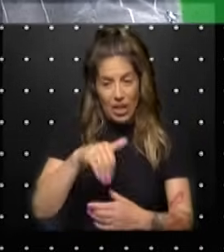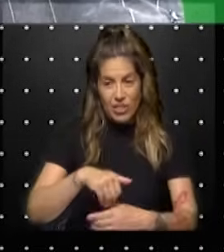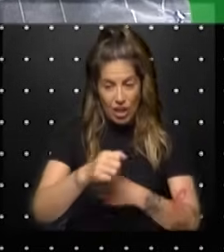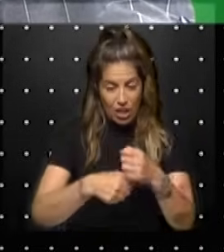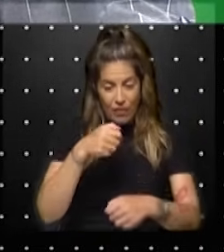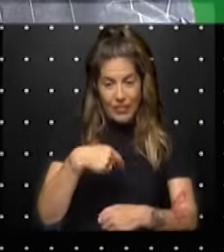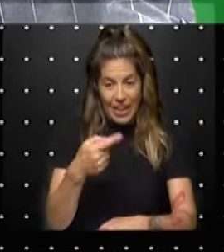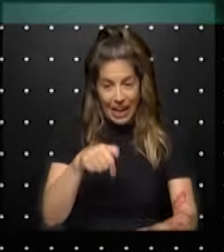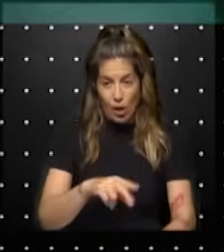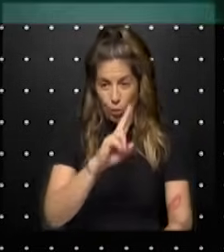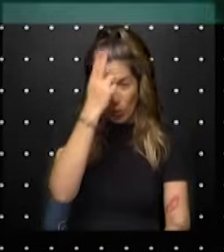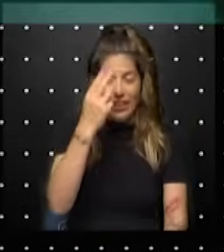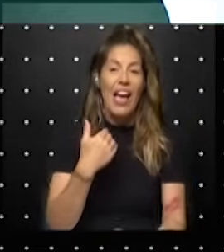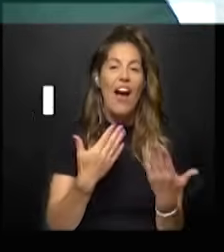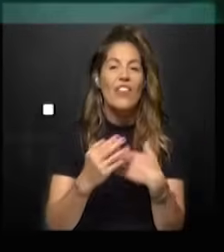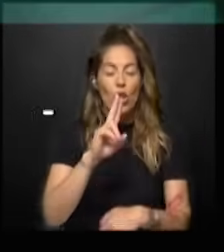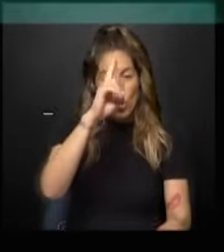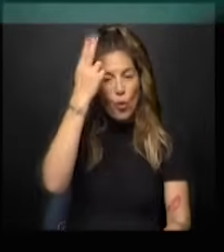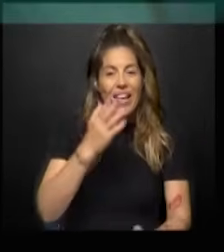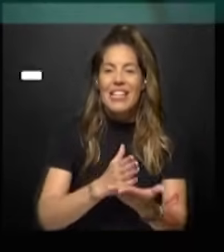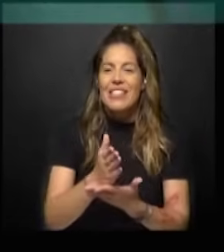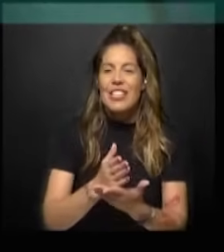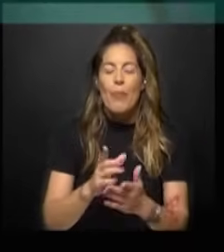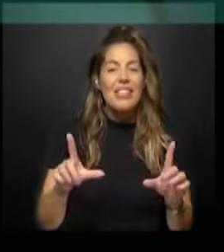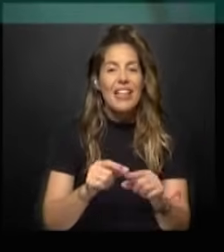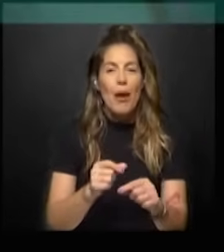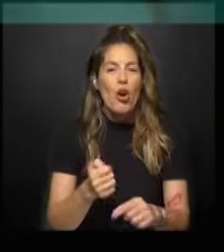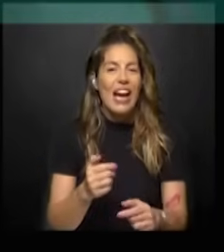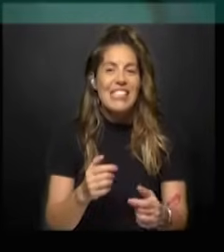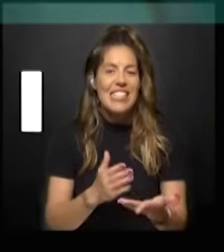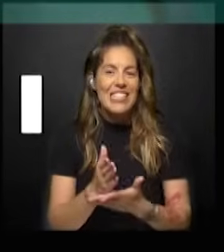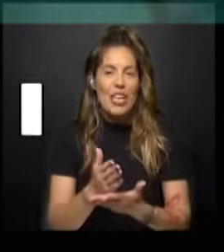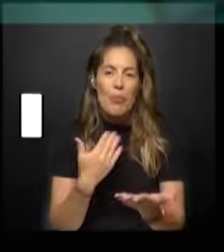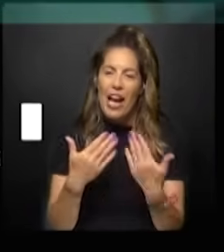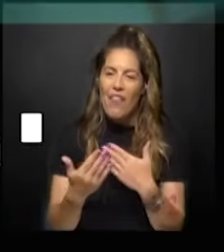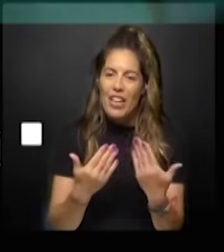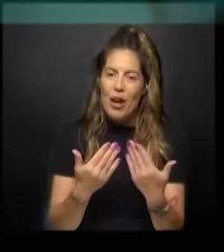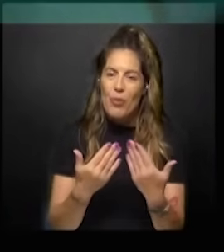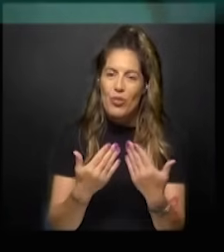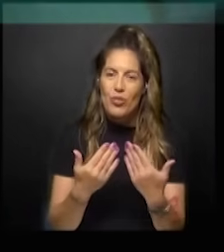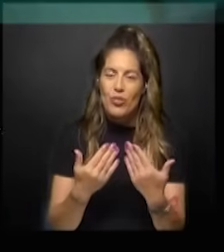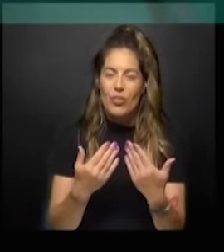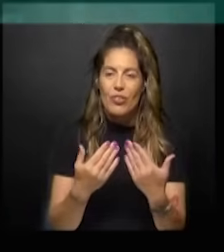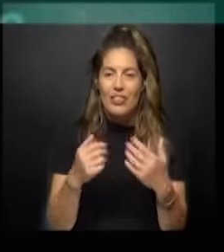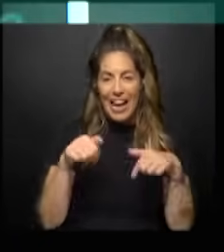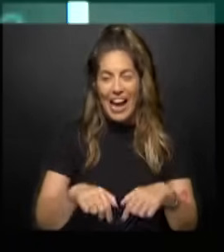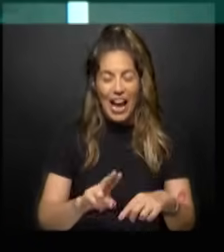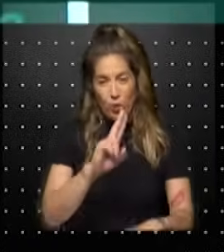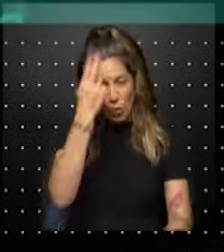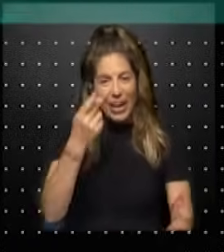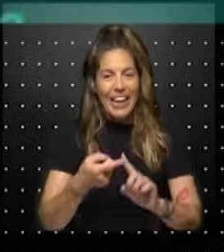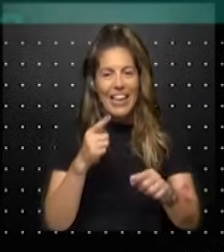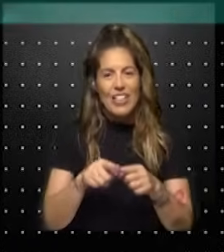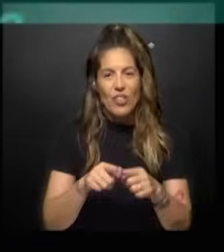viene en Uruguay, ¿no? Sí, hablando de Uruguay, bueno, siempre cerramos casi siempre esta charla con una pata local que tiene que ver con la